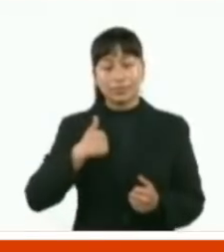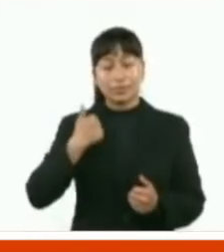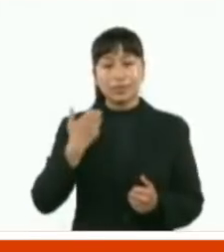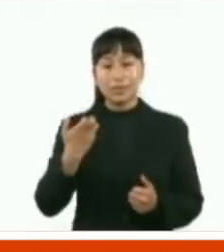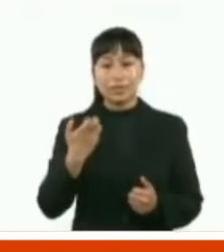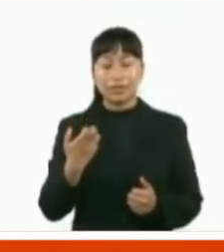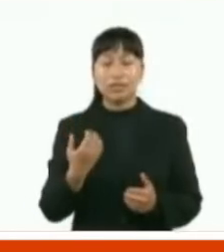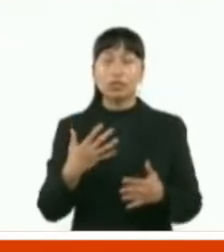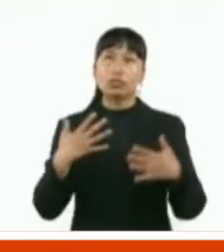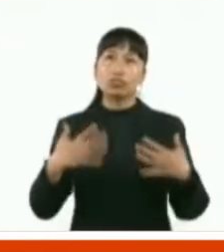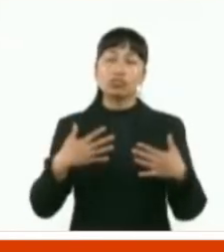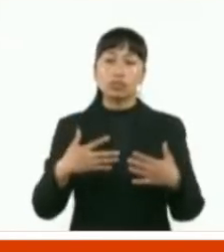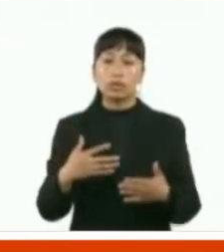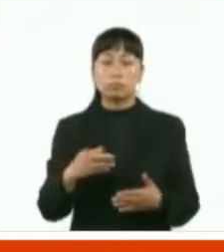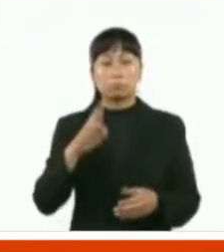a la Ciudad de México,